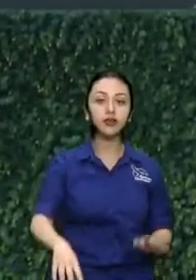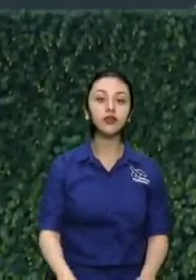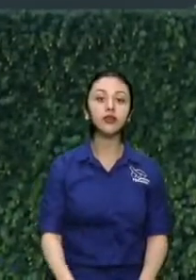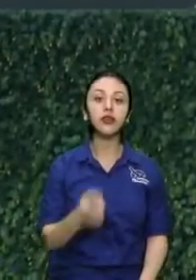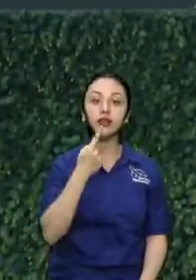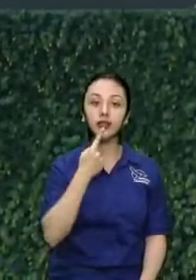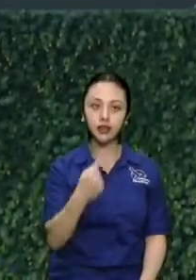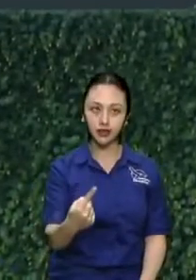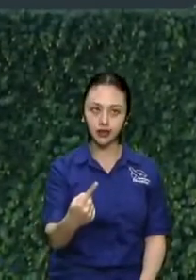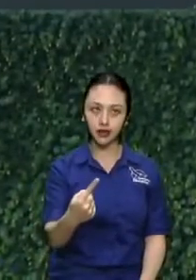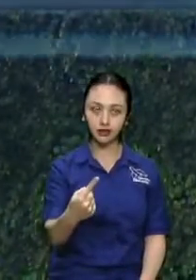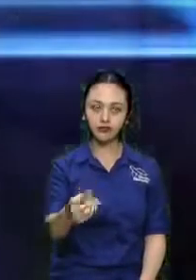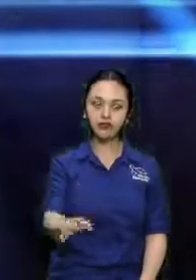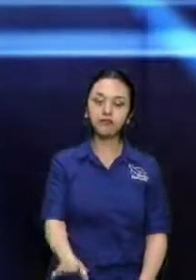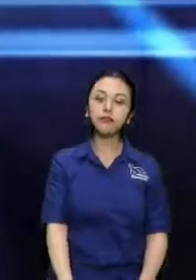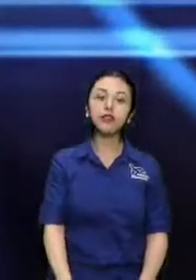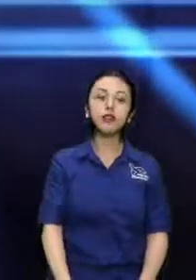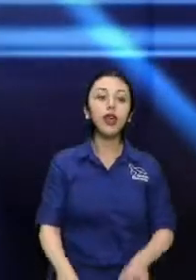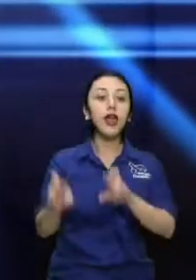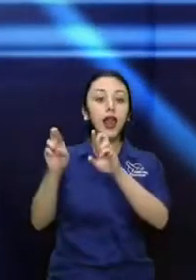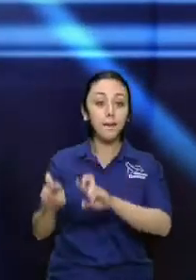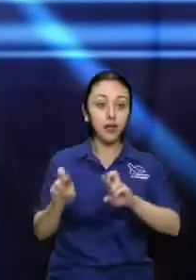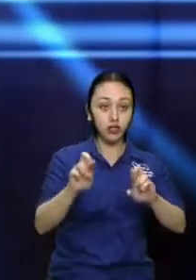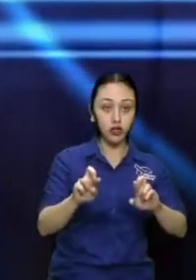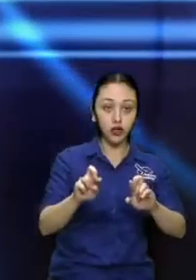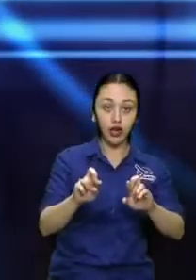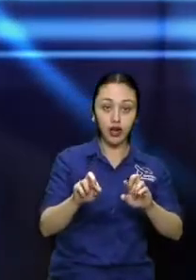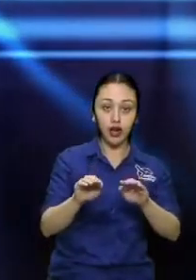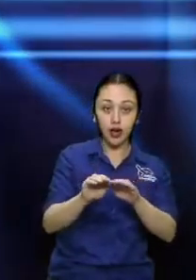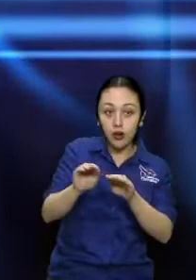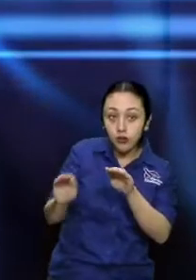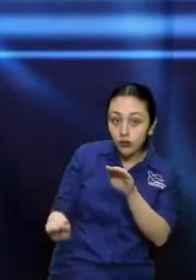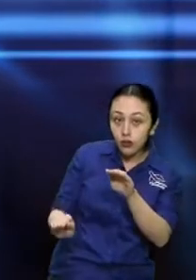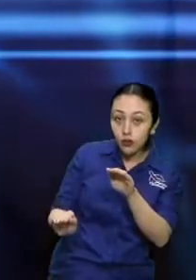el menor es bendecido por el mayor. Eso es lo natural.